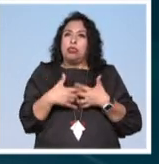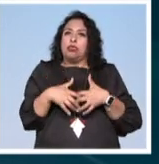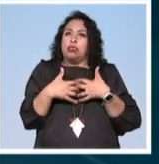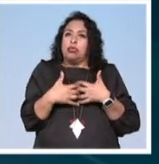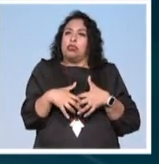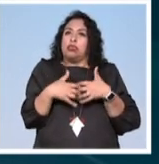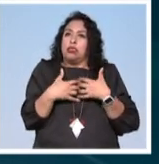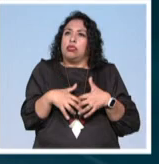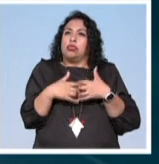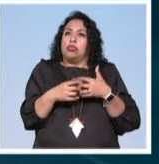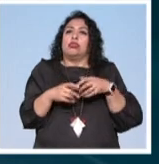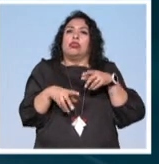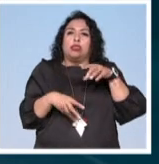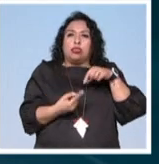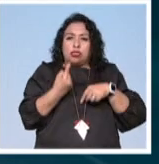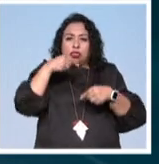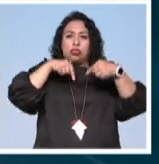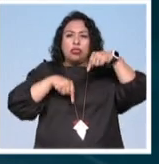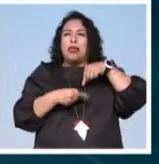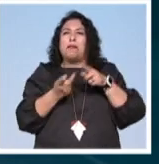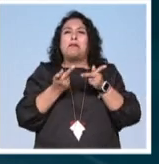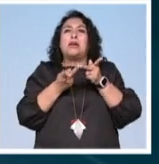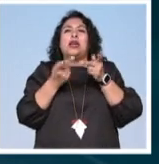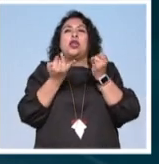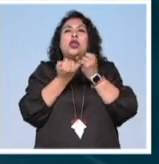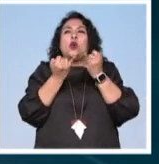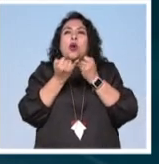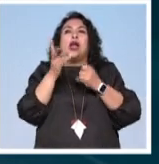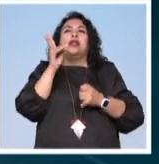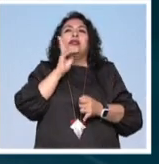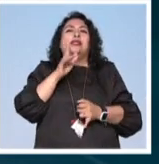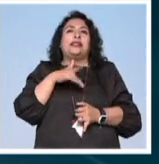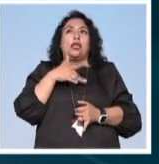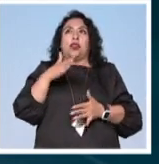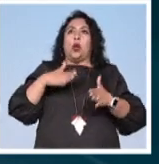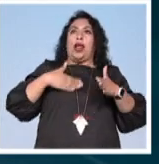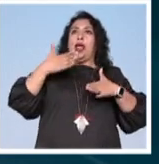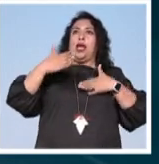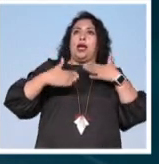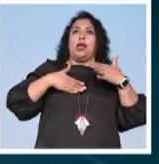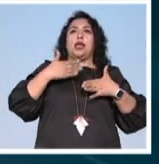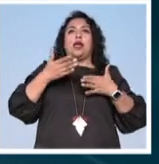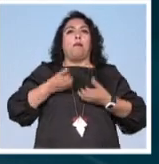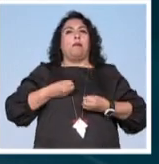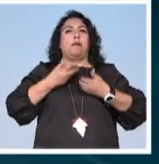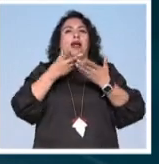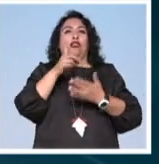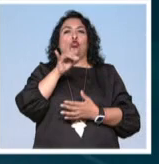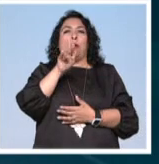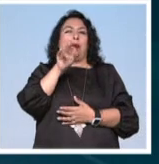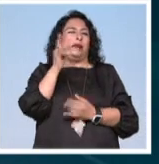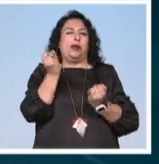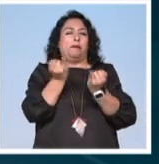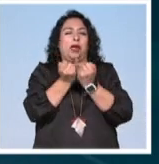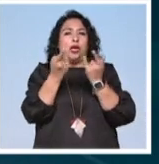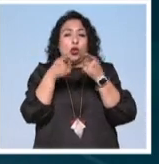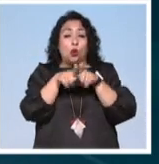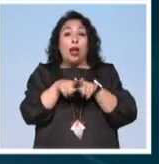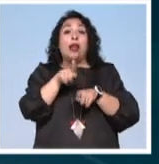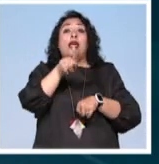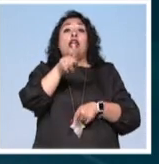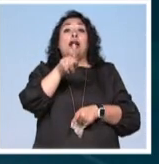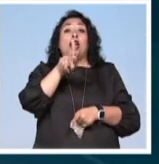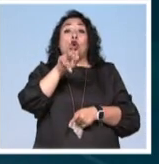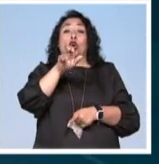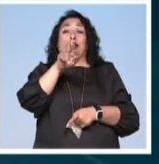y producir esta hormona. Sucede algo similar a cuando se experimenta una alegría y se libera la dopamina. Pero en el caso del cortisol,